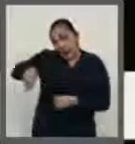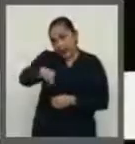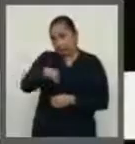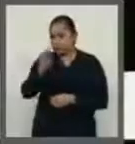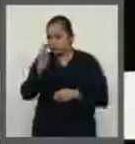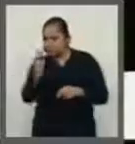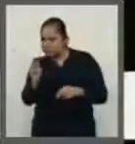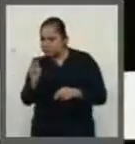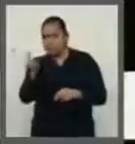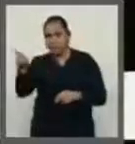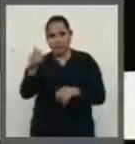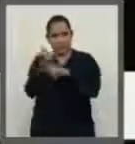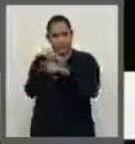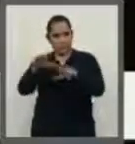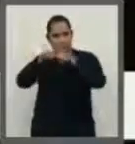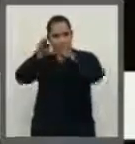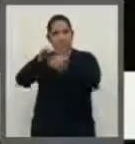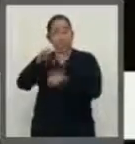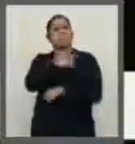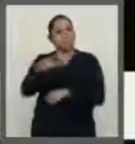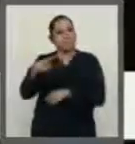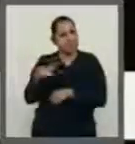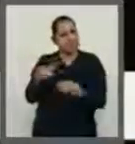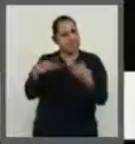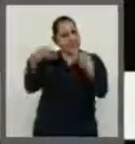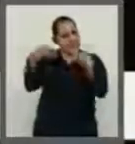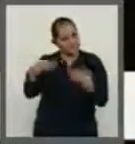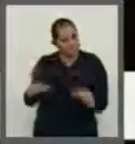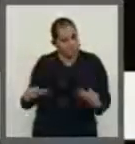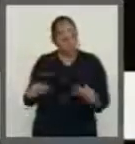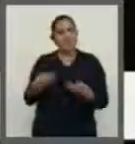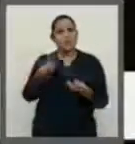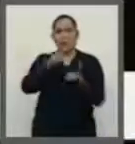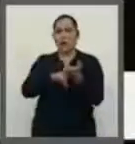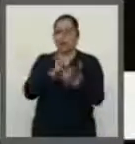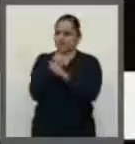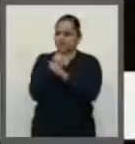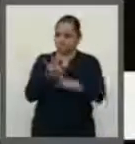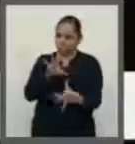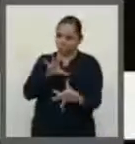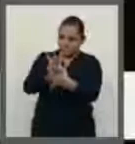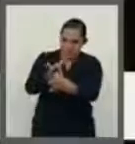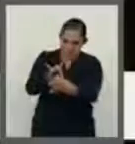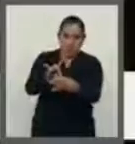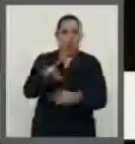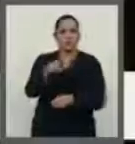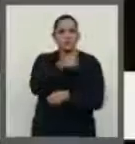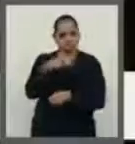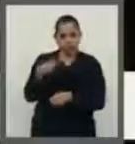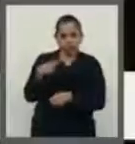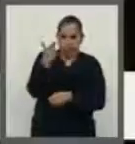social cumpla con los criterios de eficiencia, eficacia, economía, etcétera. Eso también es falso.